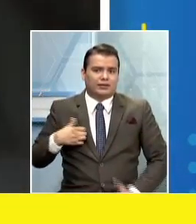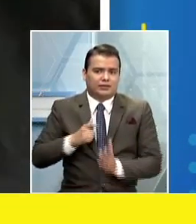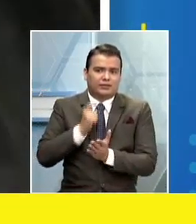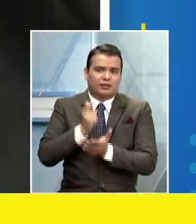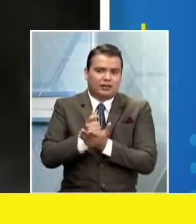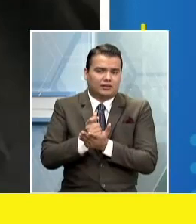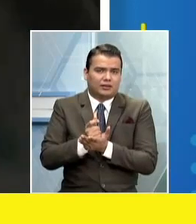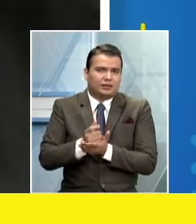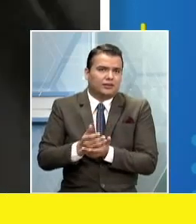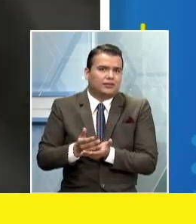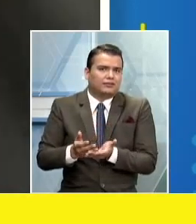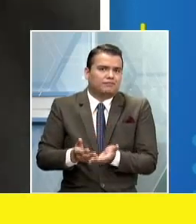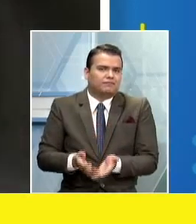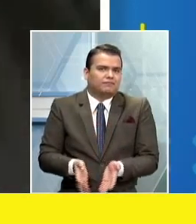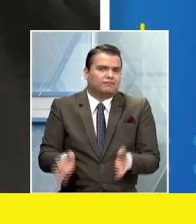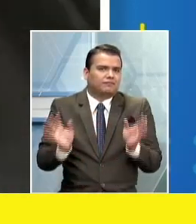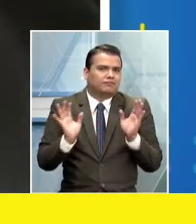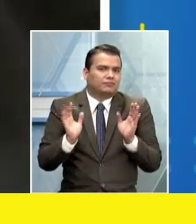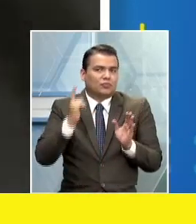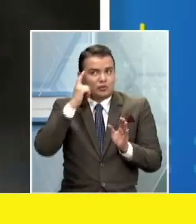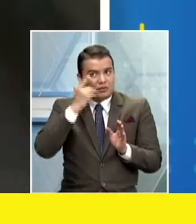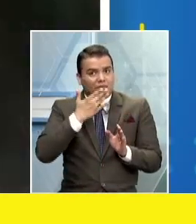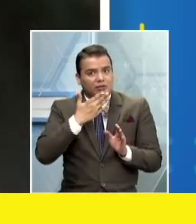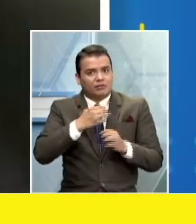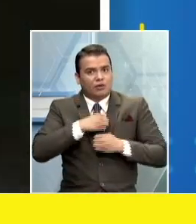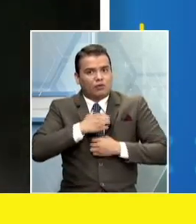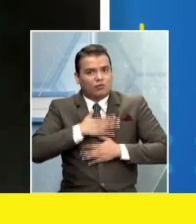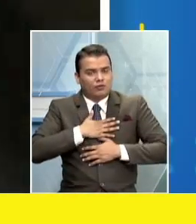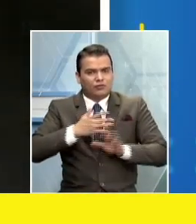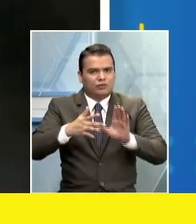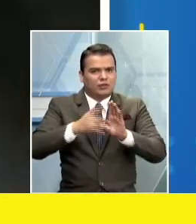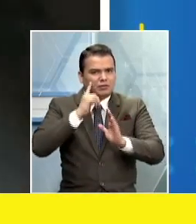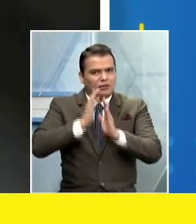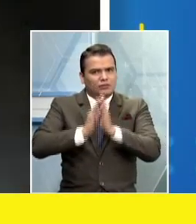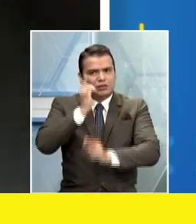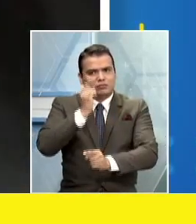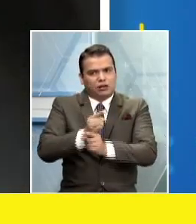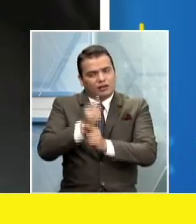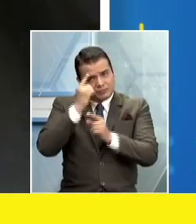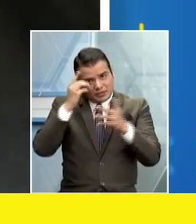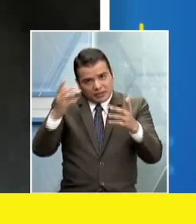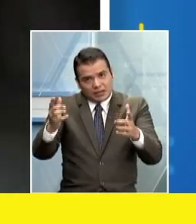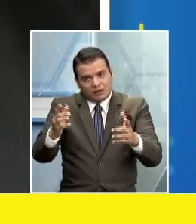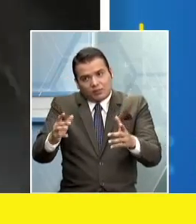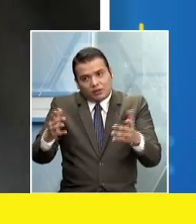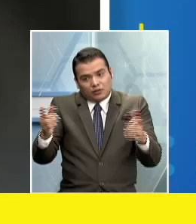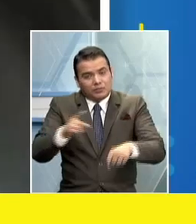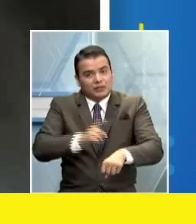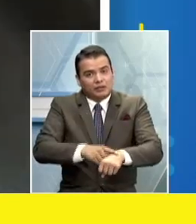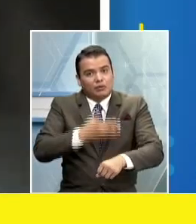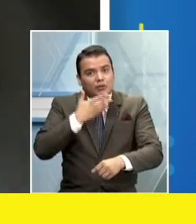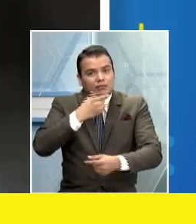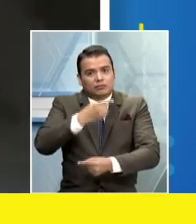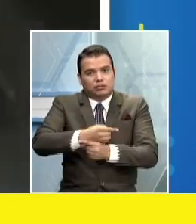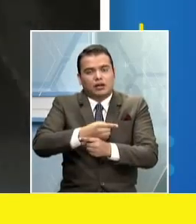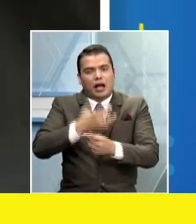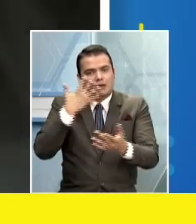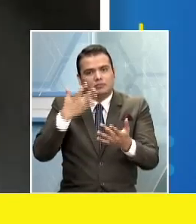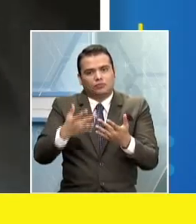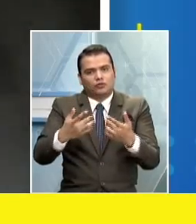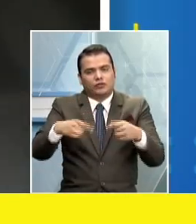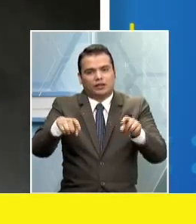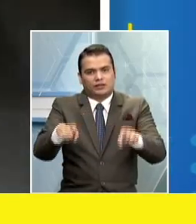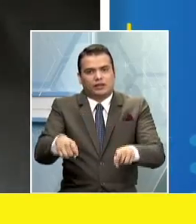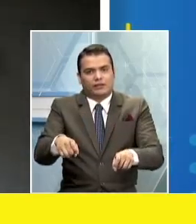niño y puede que vea una oportunidad ahí de cumplir un sueño, pero todo llega en su momento,